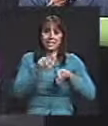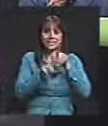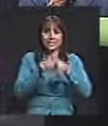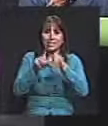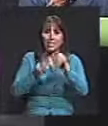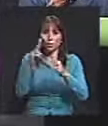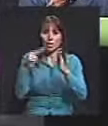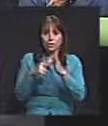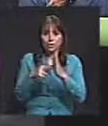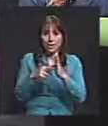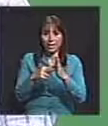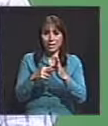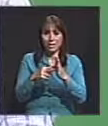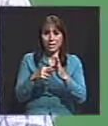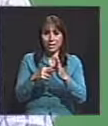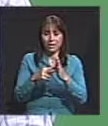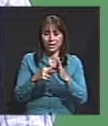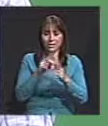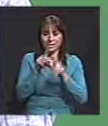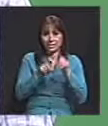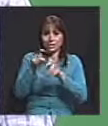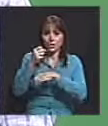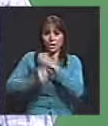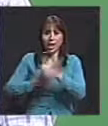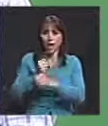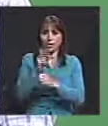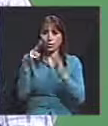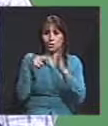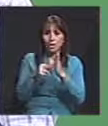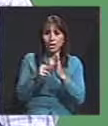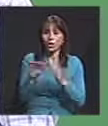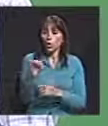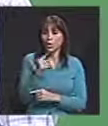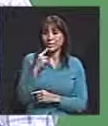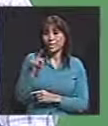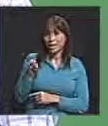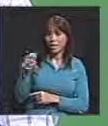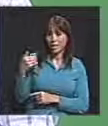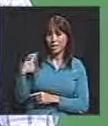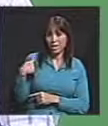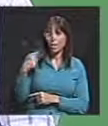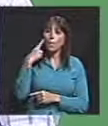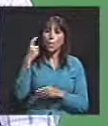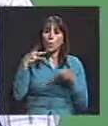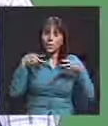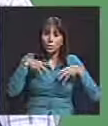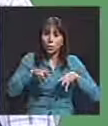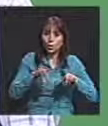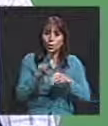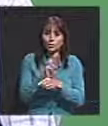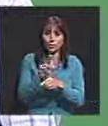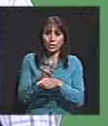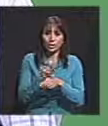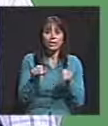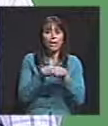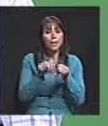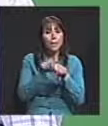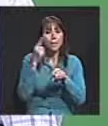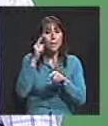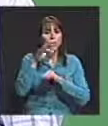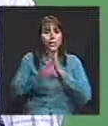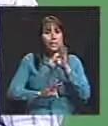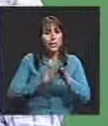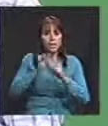Y como les decía compañero, por la metodología que se empleó, ¿verdad? Inclusive por el tipo de clasificación que se usó